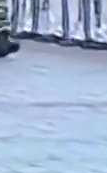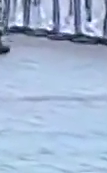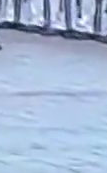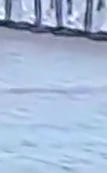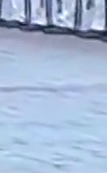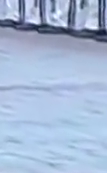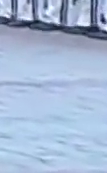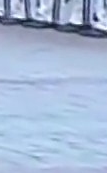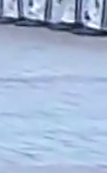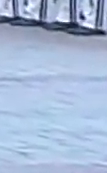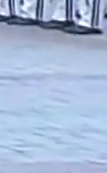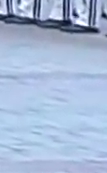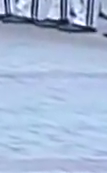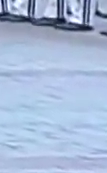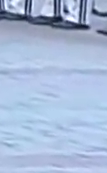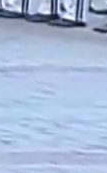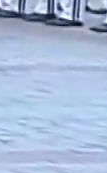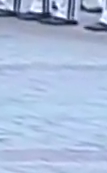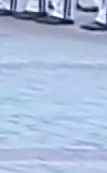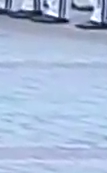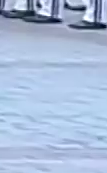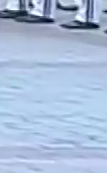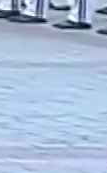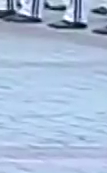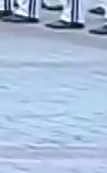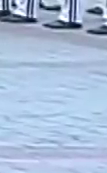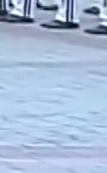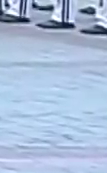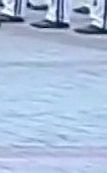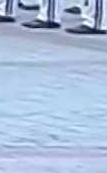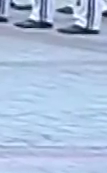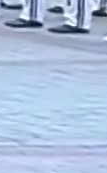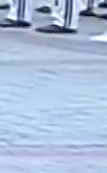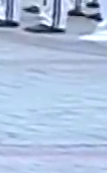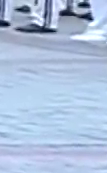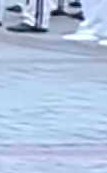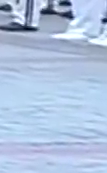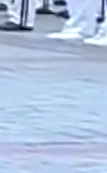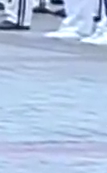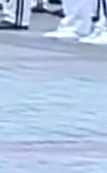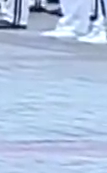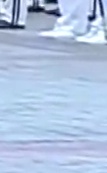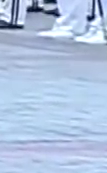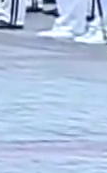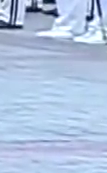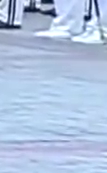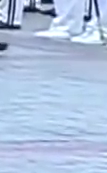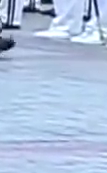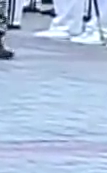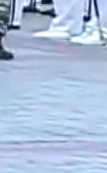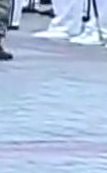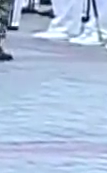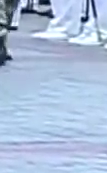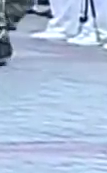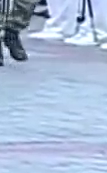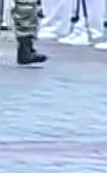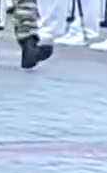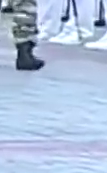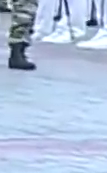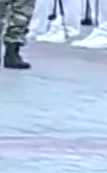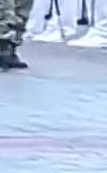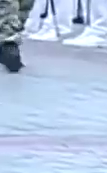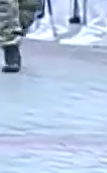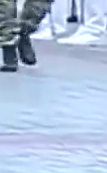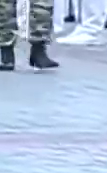glorioso pueblo de Venezuela la paz verdadera. Los soldados venezolanos comprometidos estamos junto al